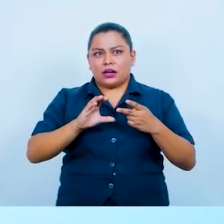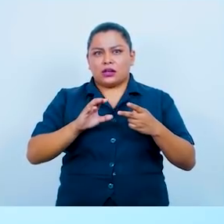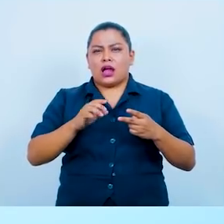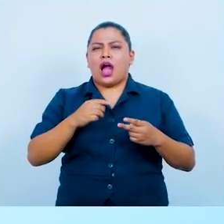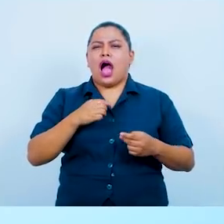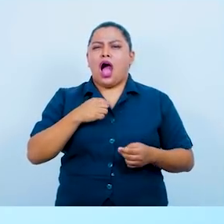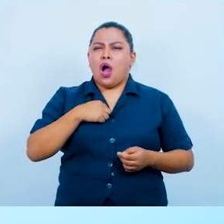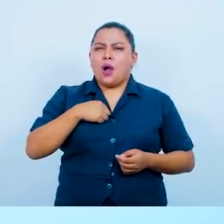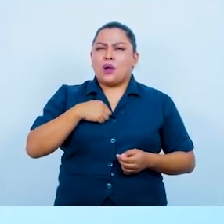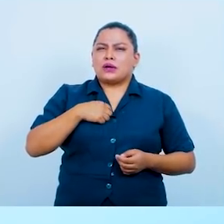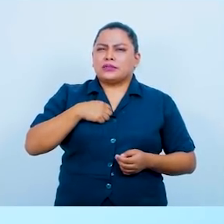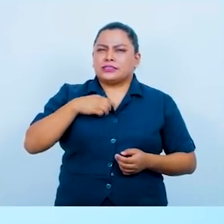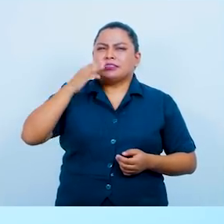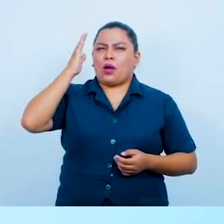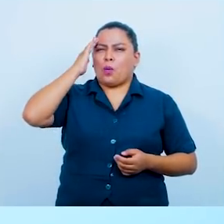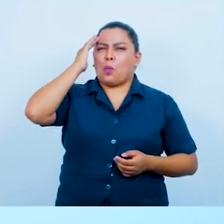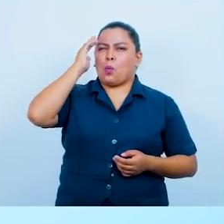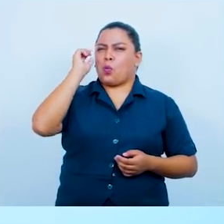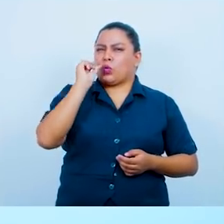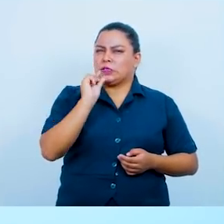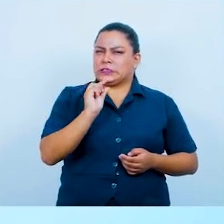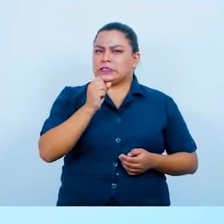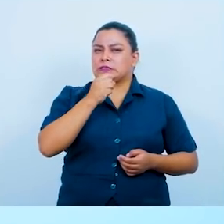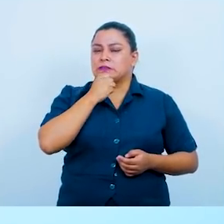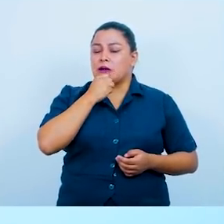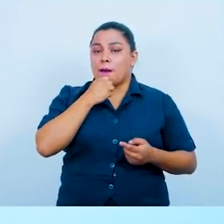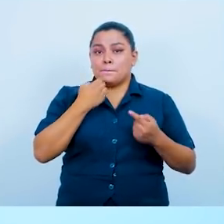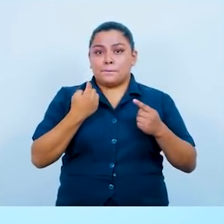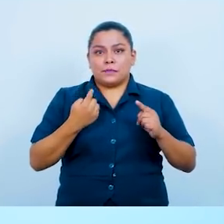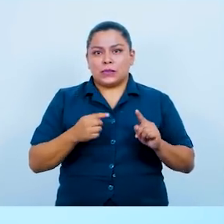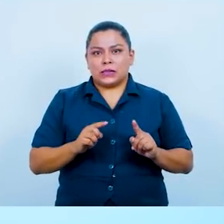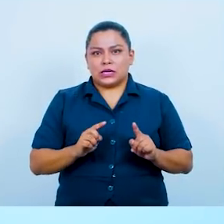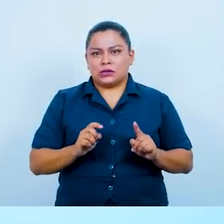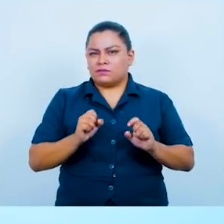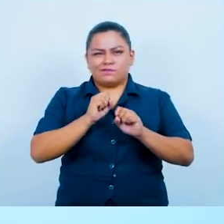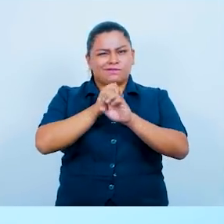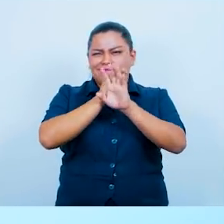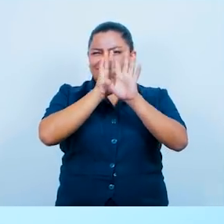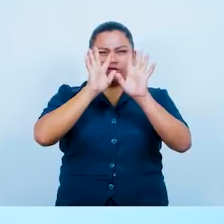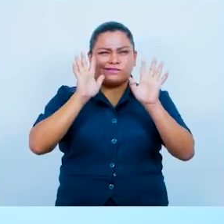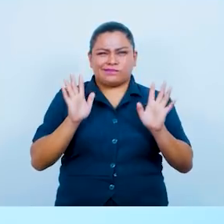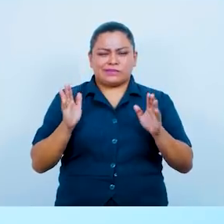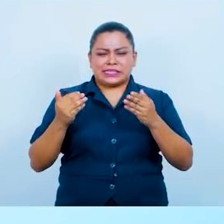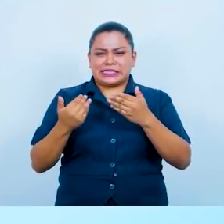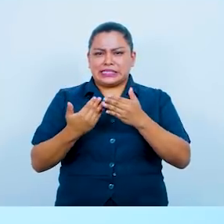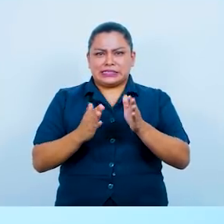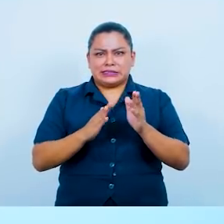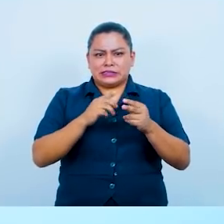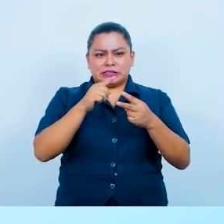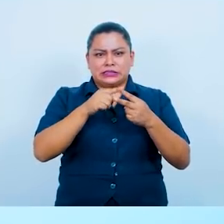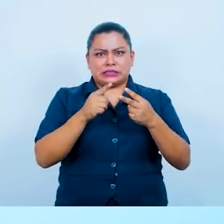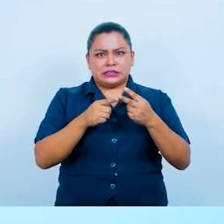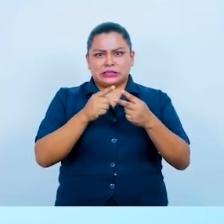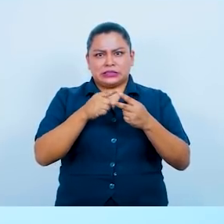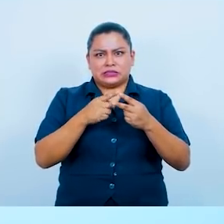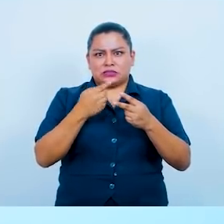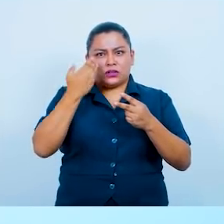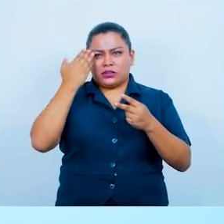Yo he escuchado algo sobre eso, Dobby, pero no tengo claridad en la diferencia que tienen estas